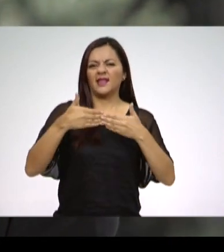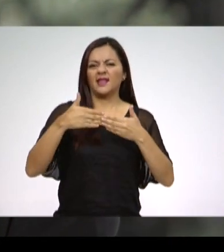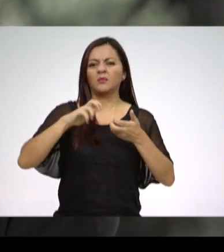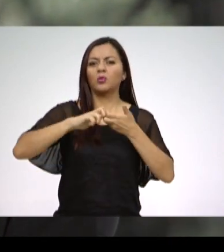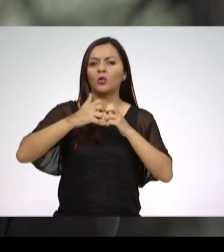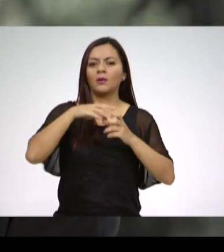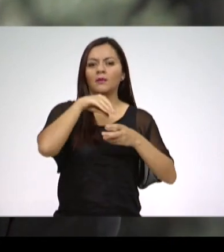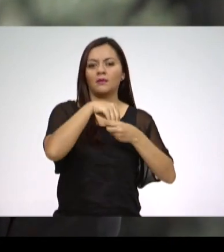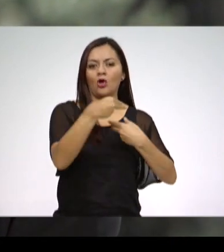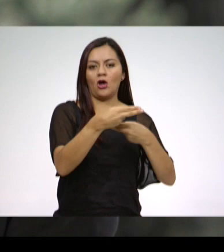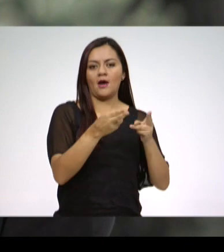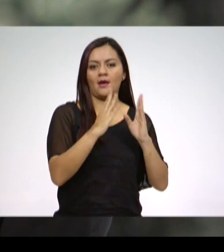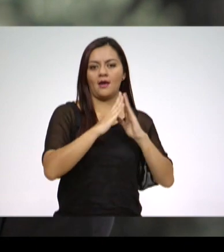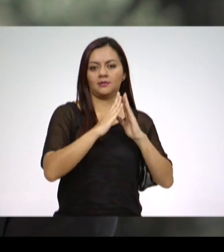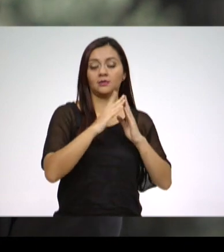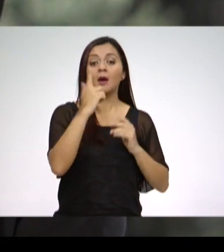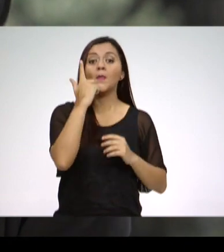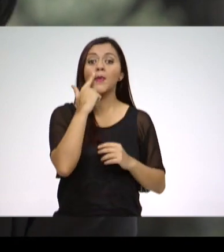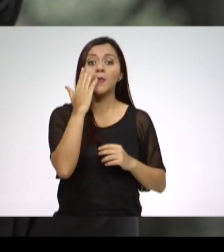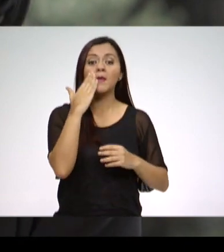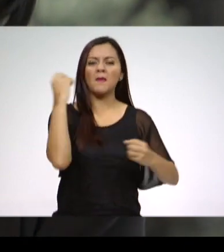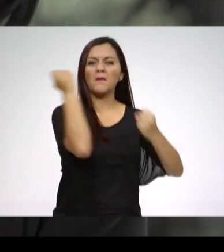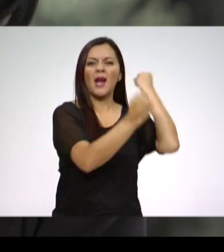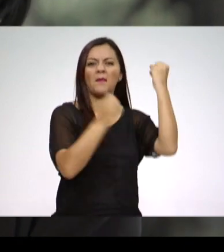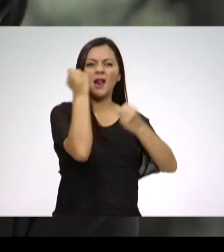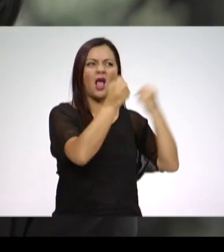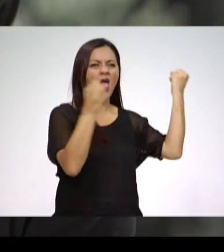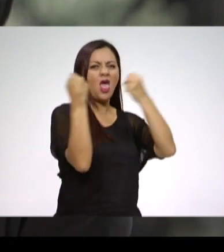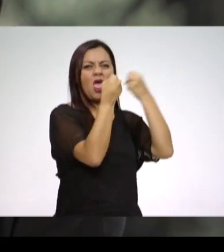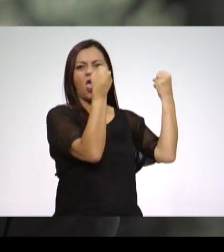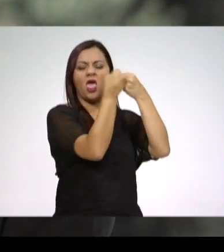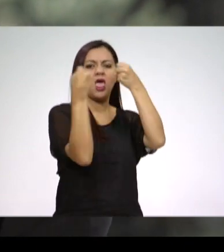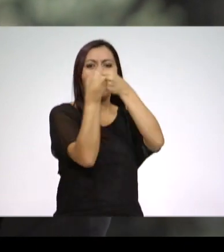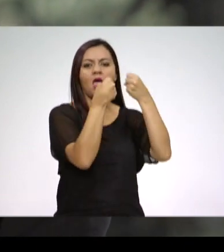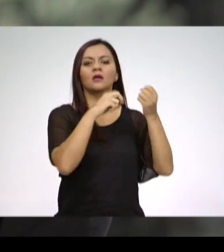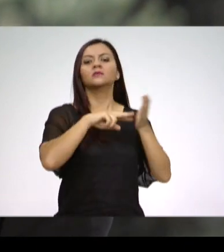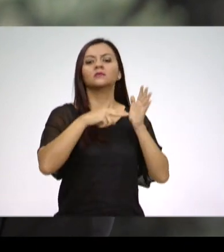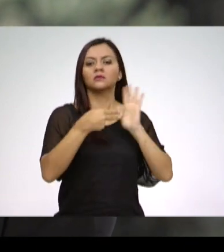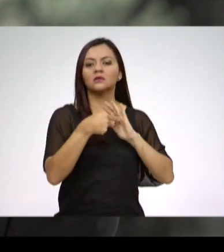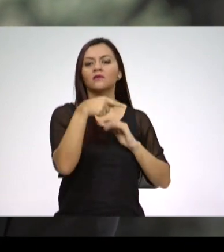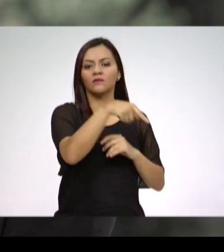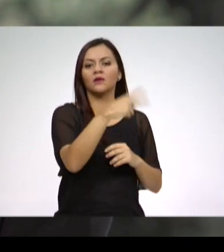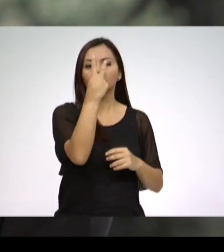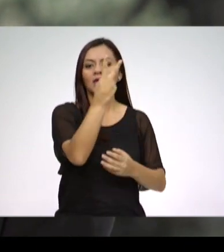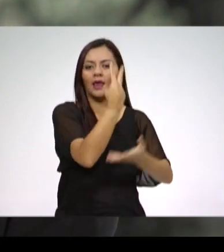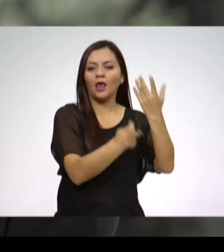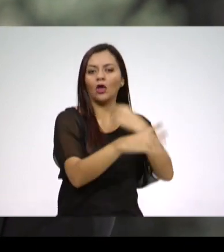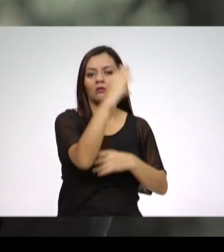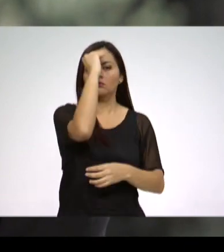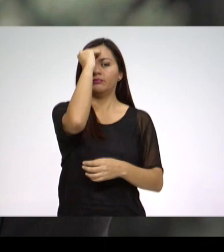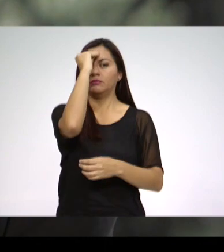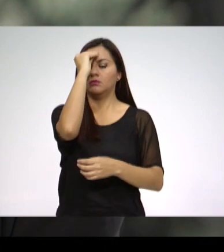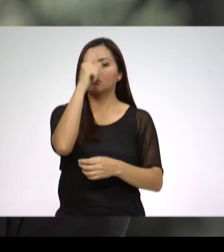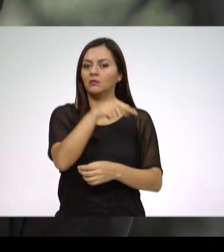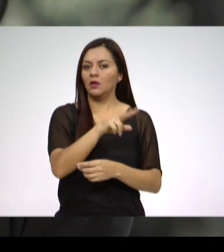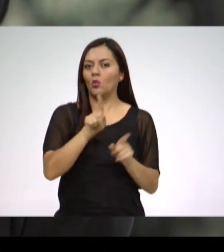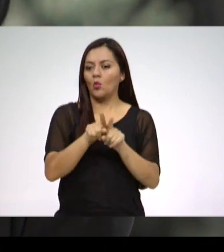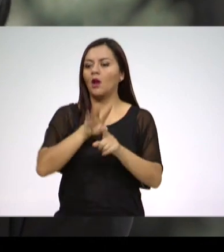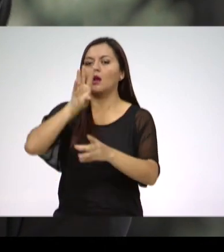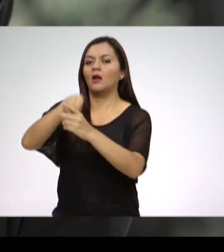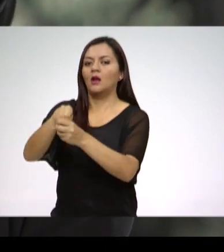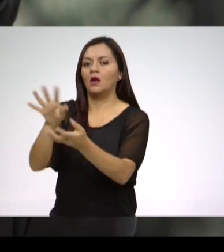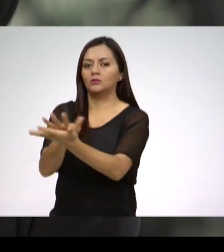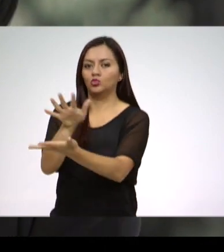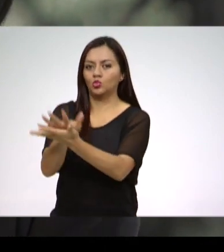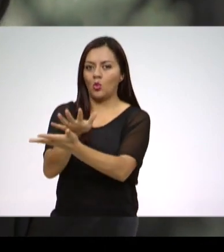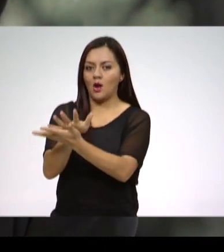hogar. Por lo general, los padres son violentos o tratan de resolver conflictos de manera que llegan los golpes físicos. Y también